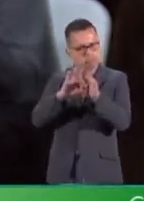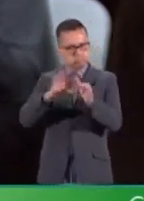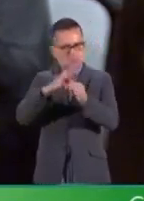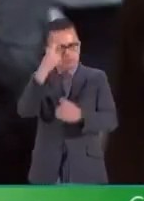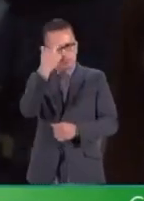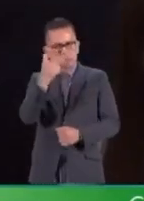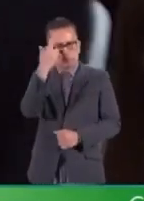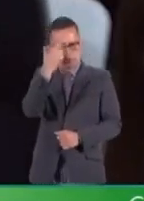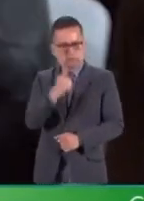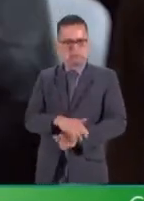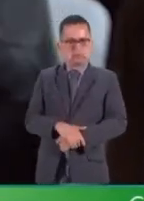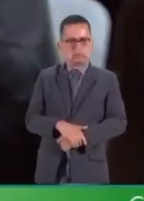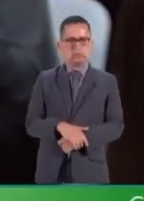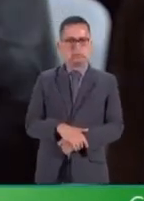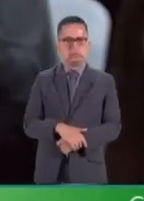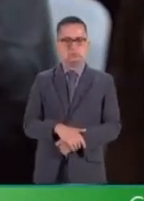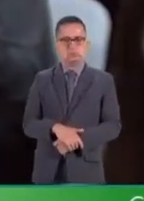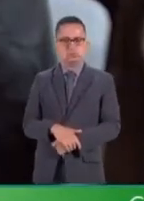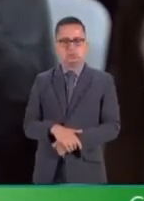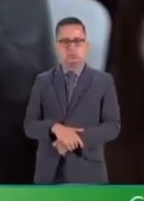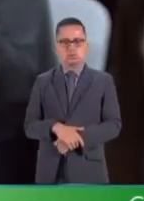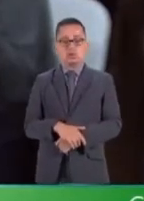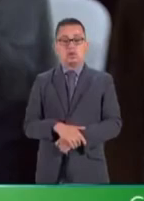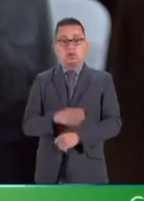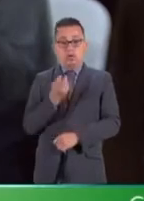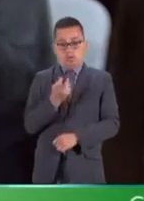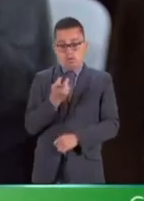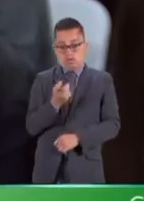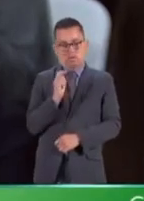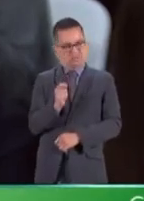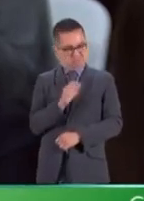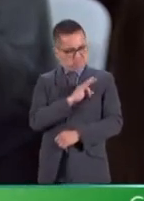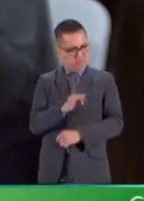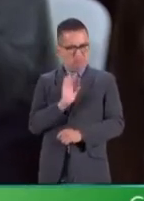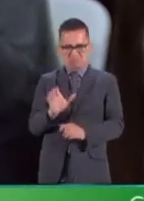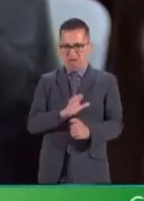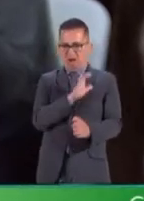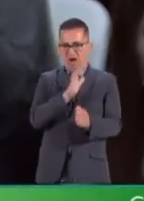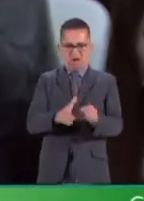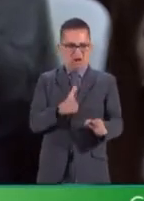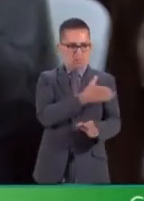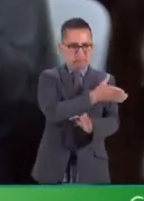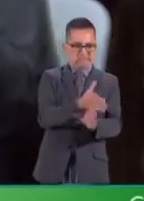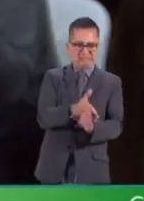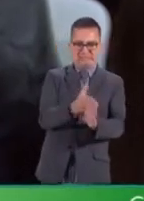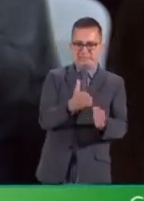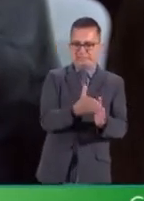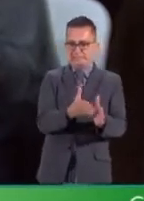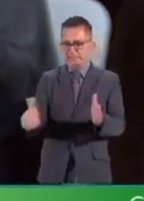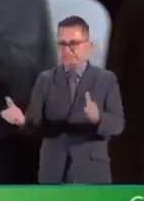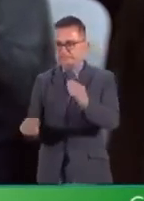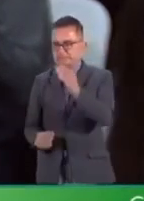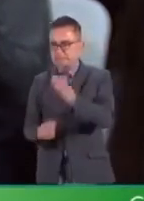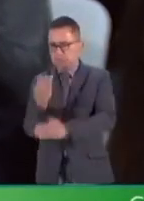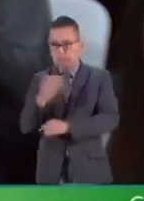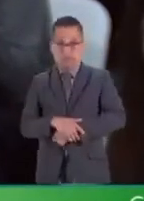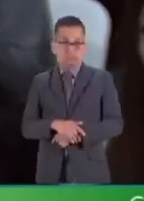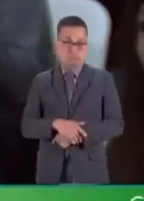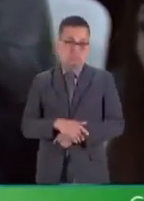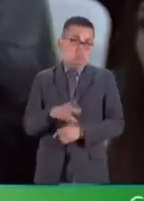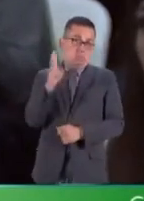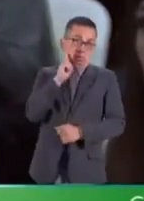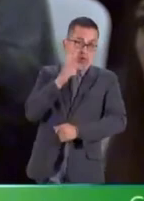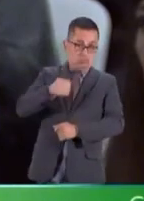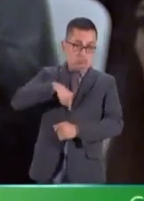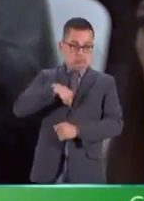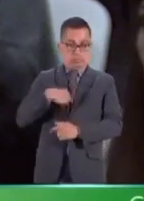Este puede ser el fin y el principio de una era, y depende de nosotros si es para mirar al futuro